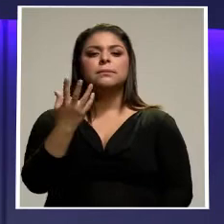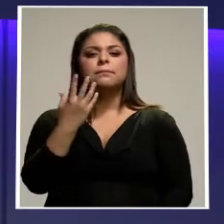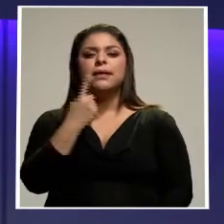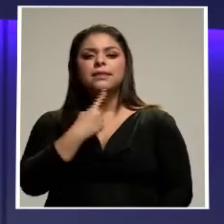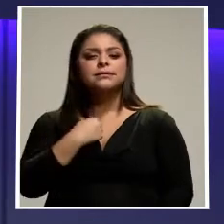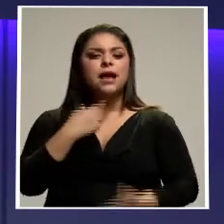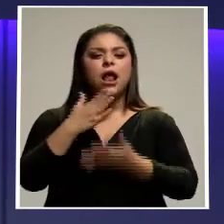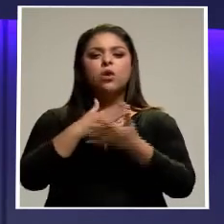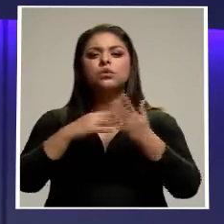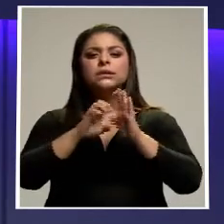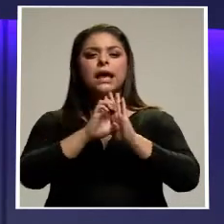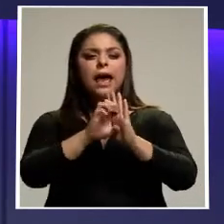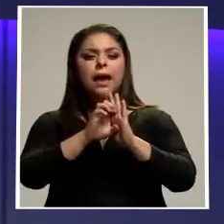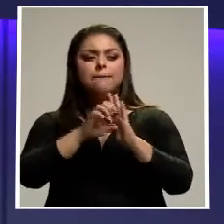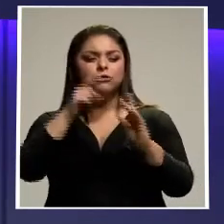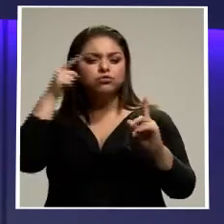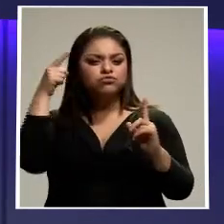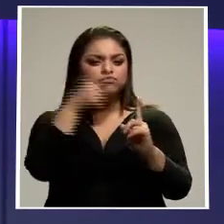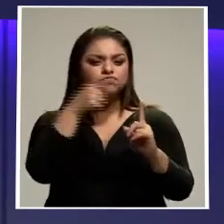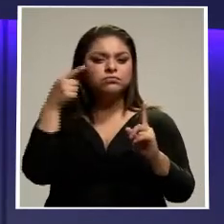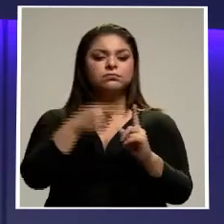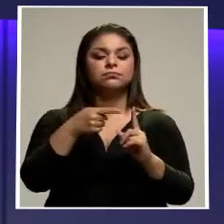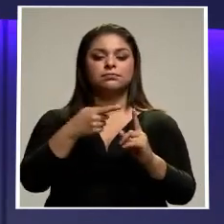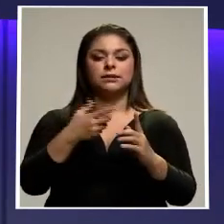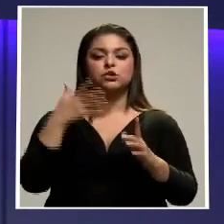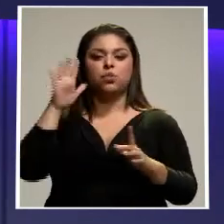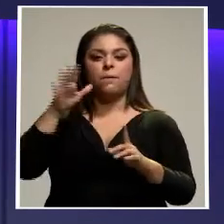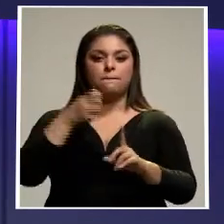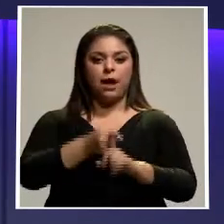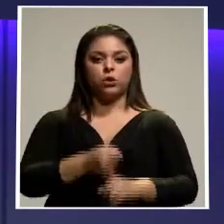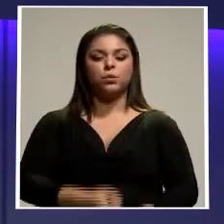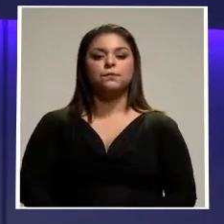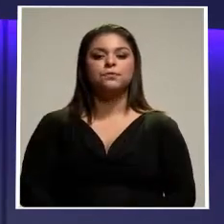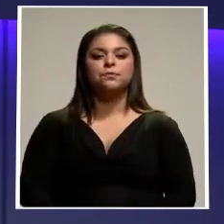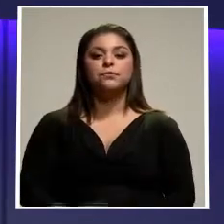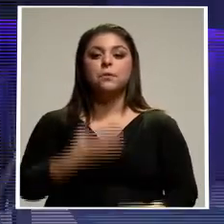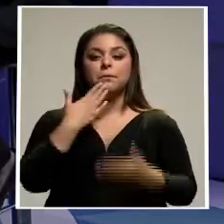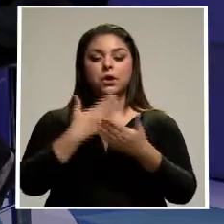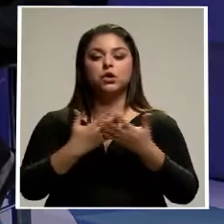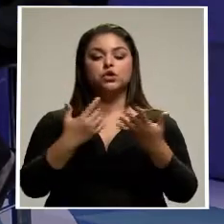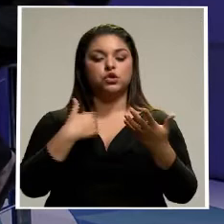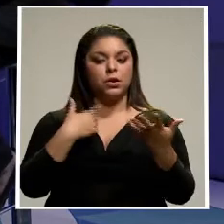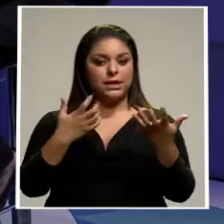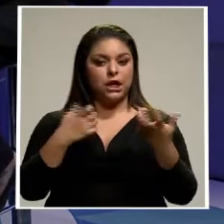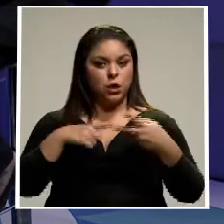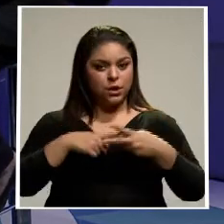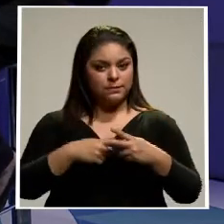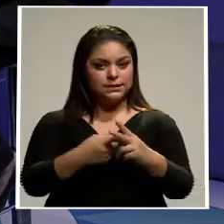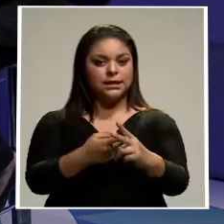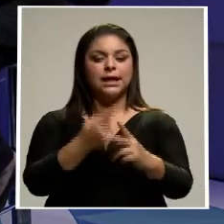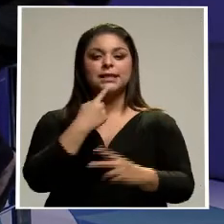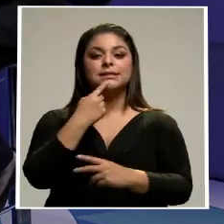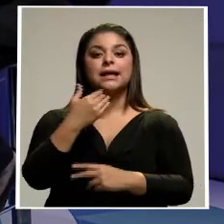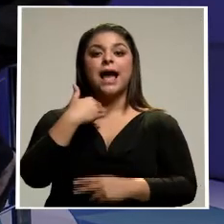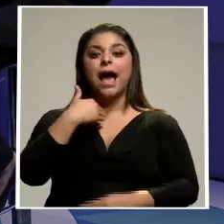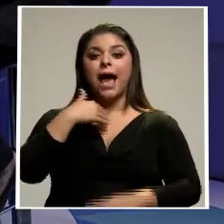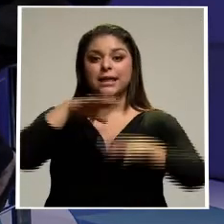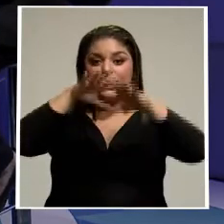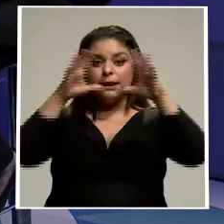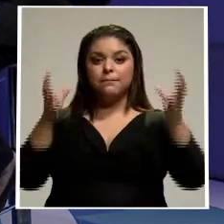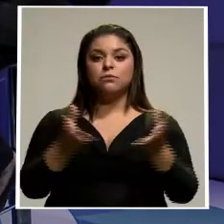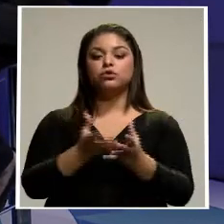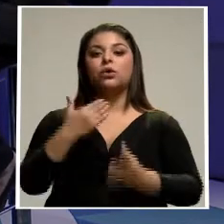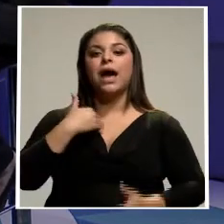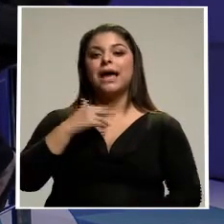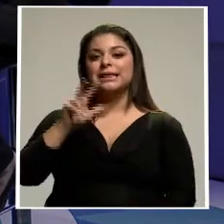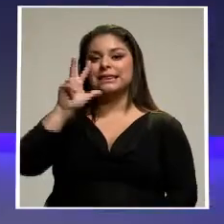casos concretos de fallos y de su impacto. Sí, bueno, comienzo por señalar que en el mundo hay 3 tribunales regionales,